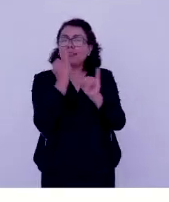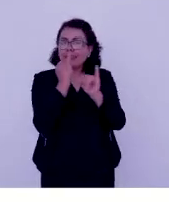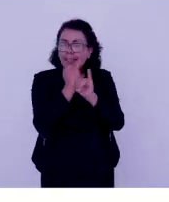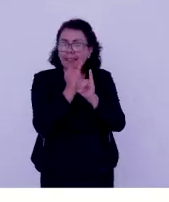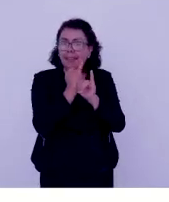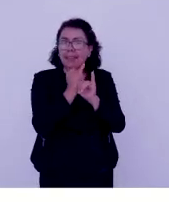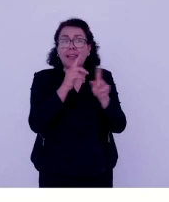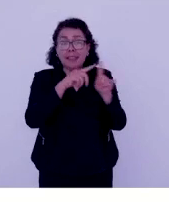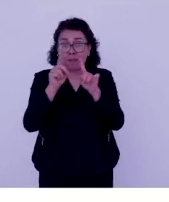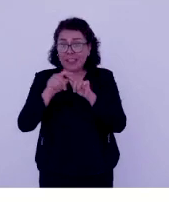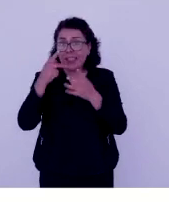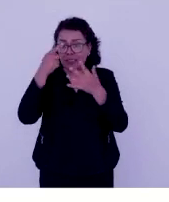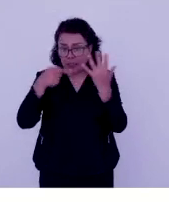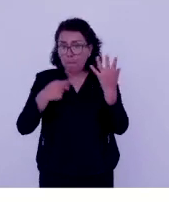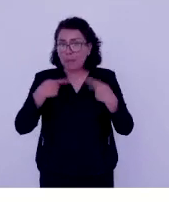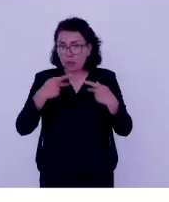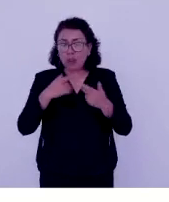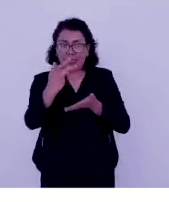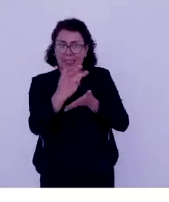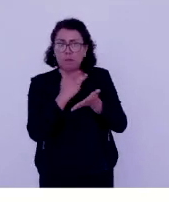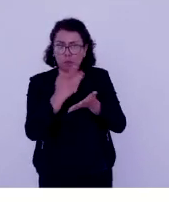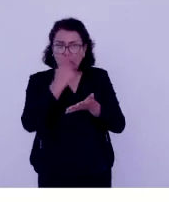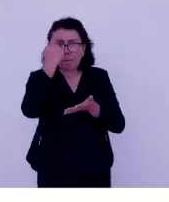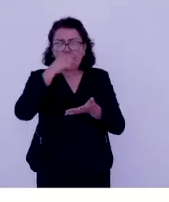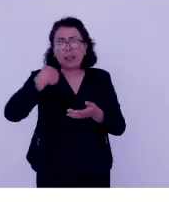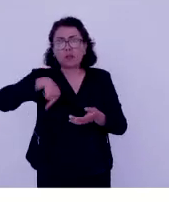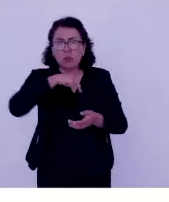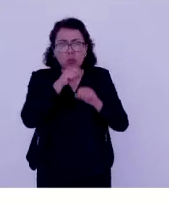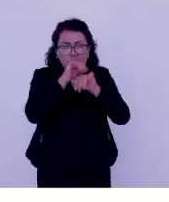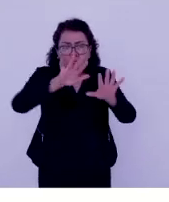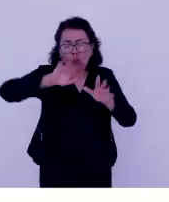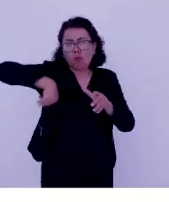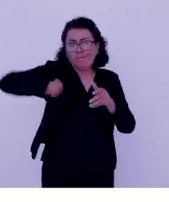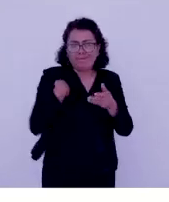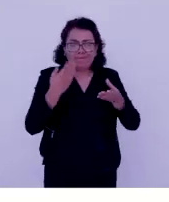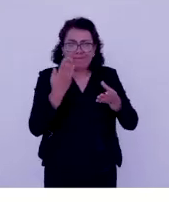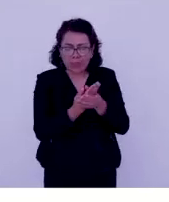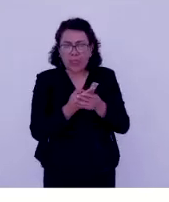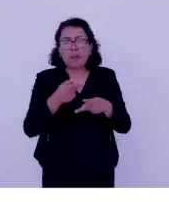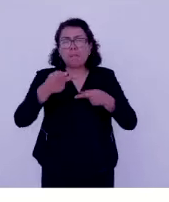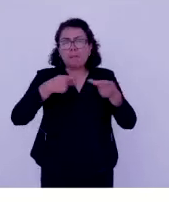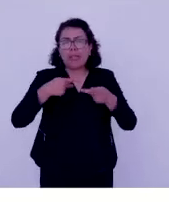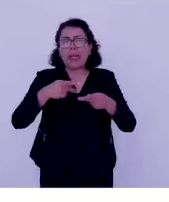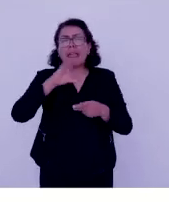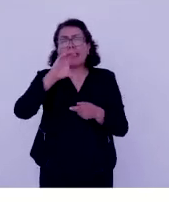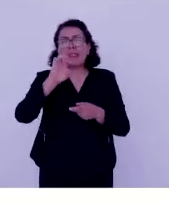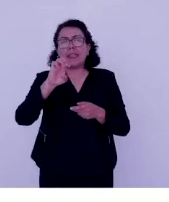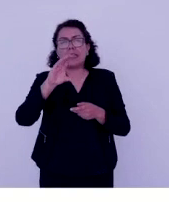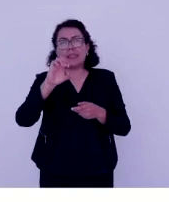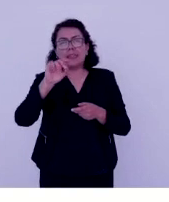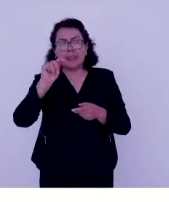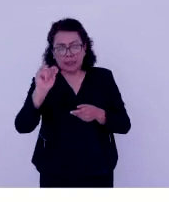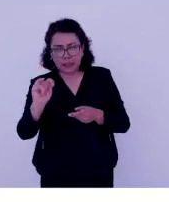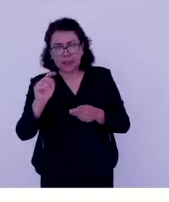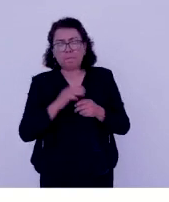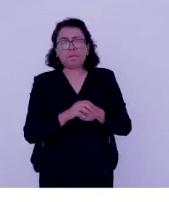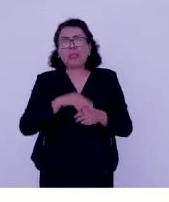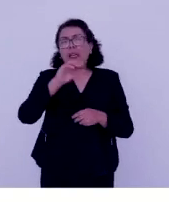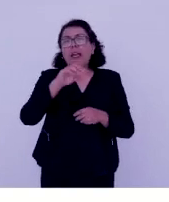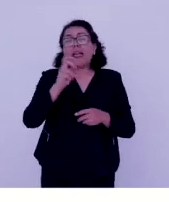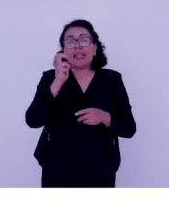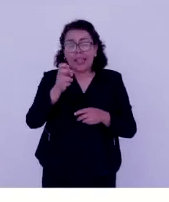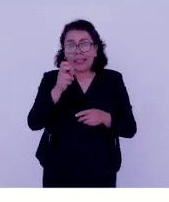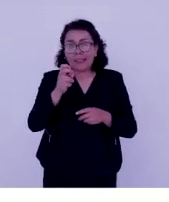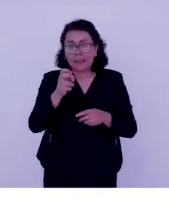nuestros compañeros hemos avanzado en el uso de las tecnologías crearon el sistema cesip sistema electrónico de servicios internos